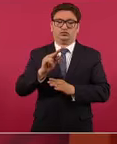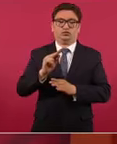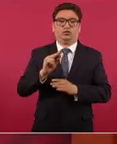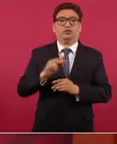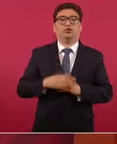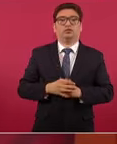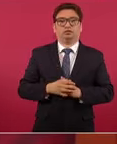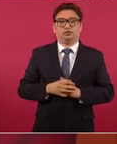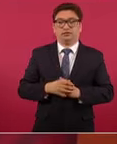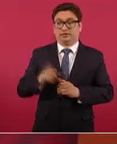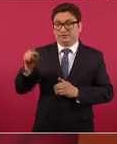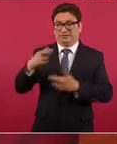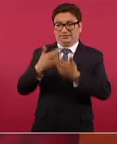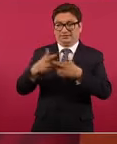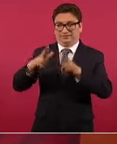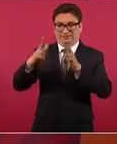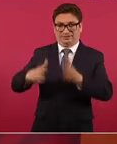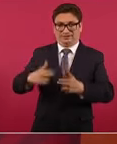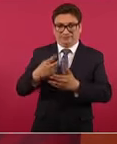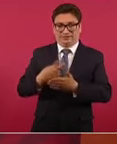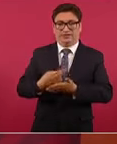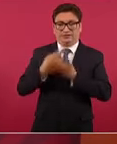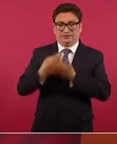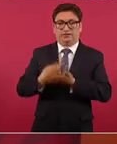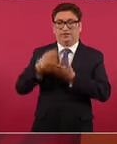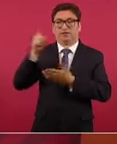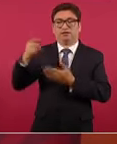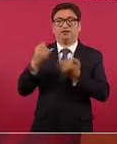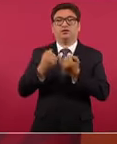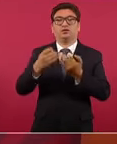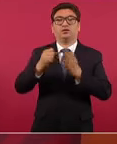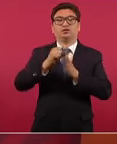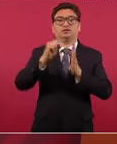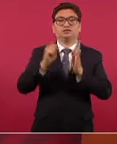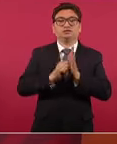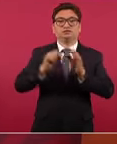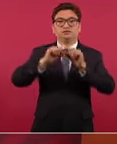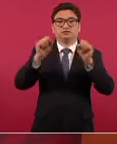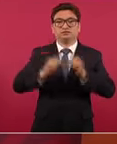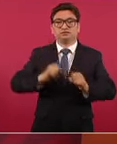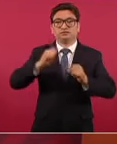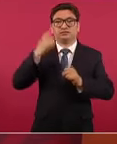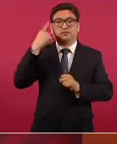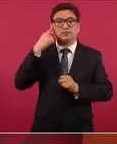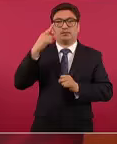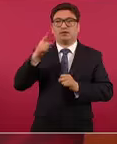el centro de rehabilitación de tlapa si no van a tener un sistema móvil